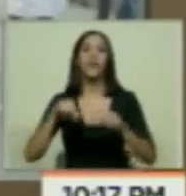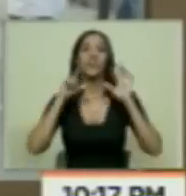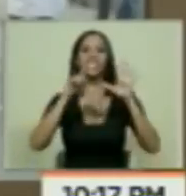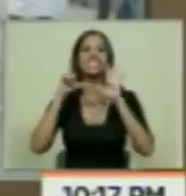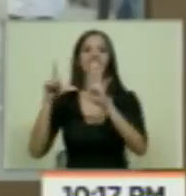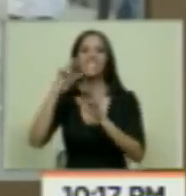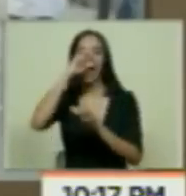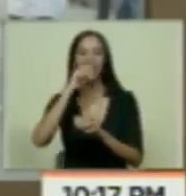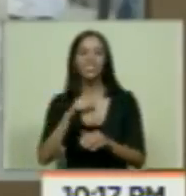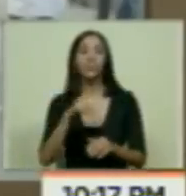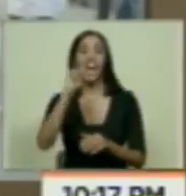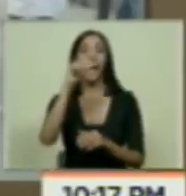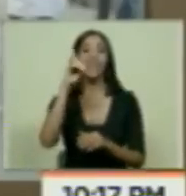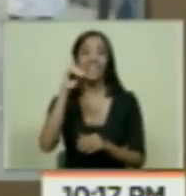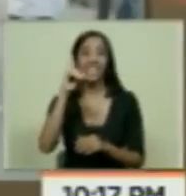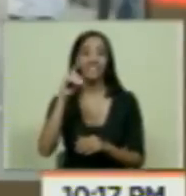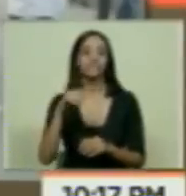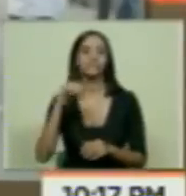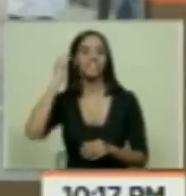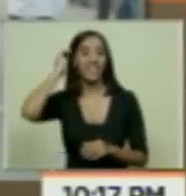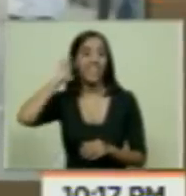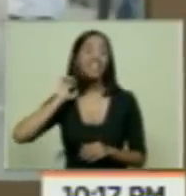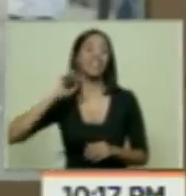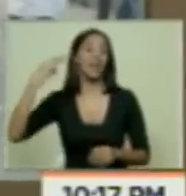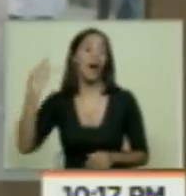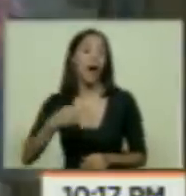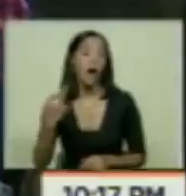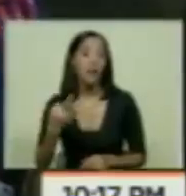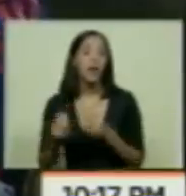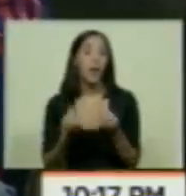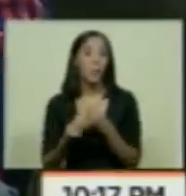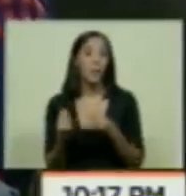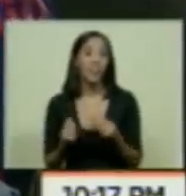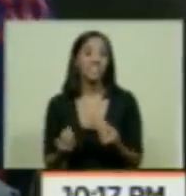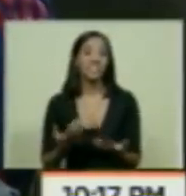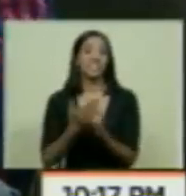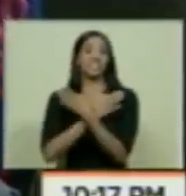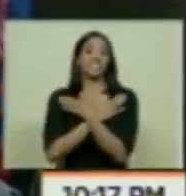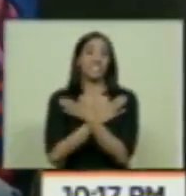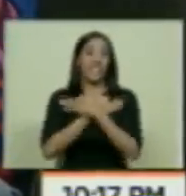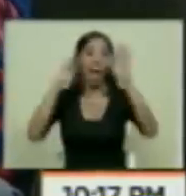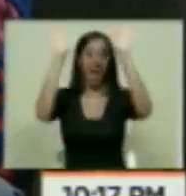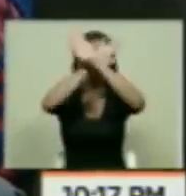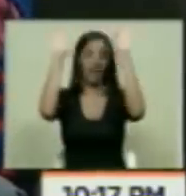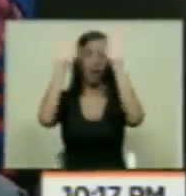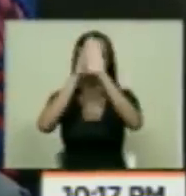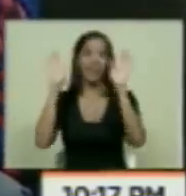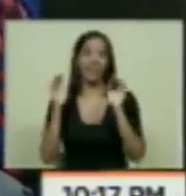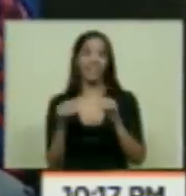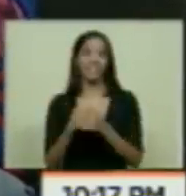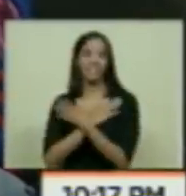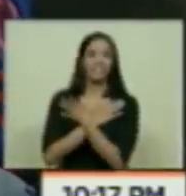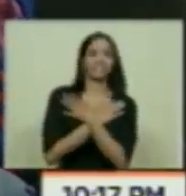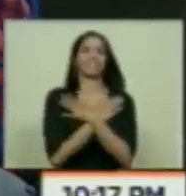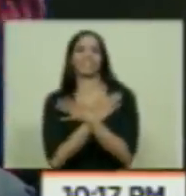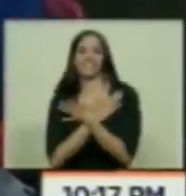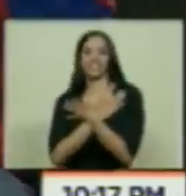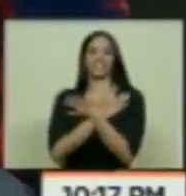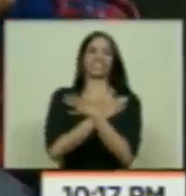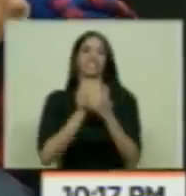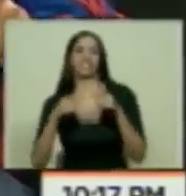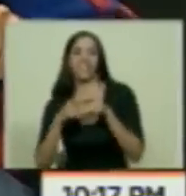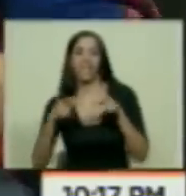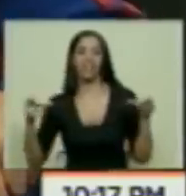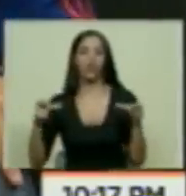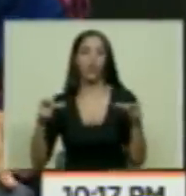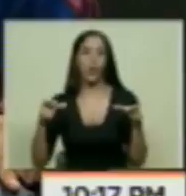Democrática. Imagínese de verdad cómo debe estar el cadáver insepulto de Carlos Andrés Pérez. Casi se levanta de la tumba porque